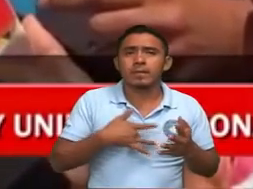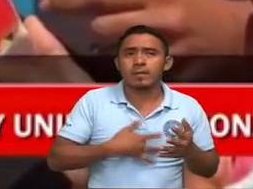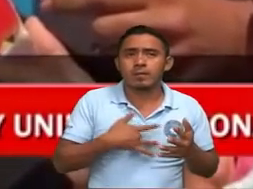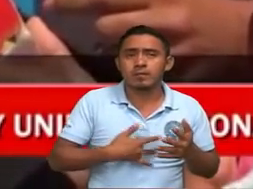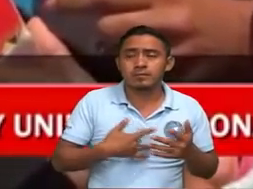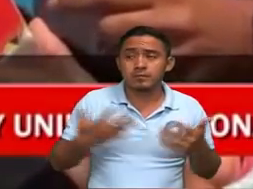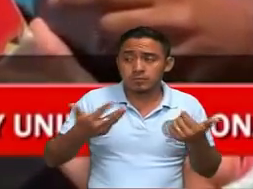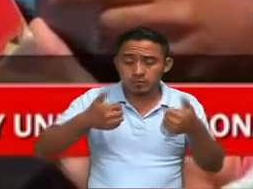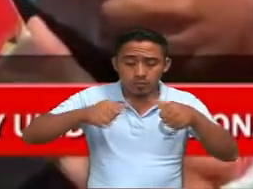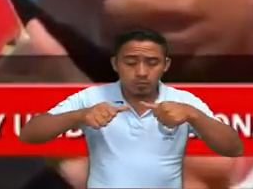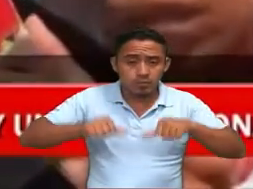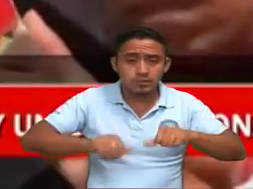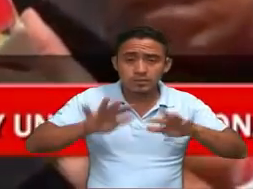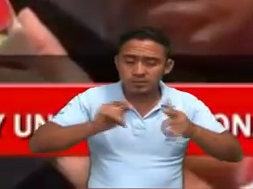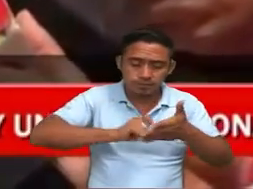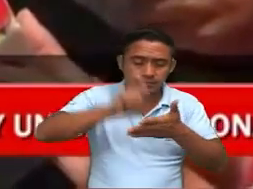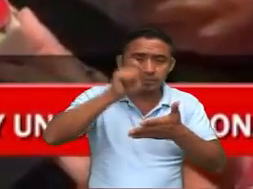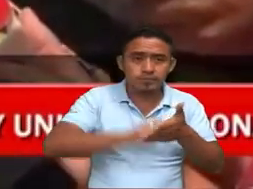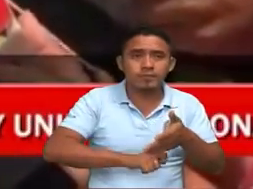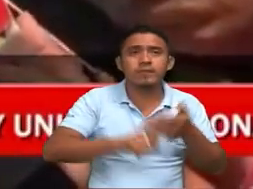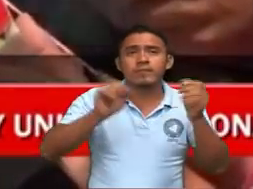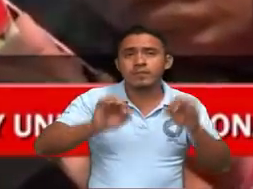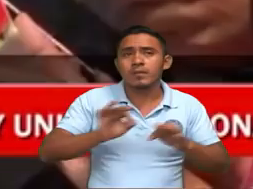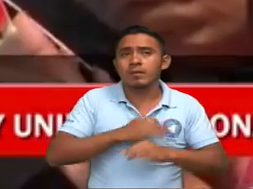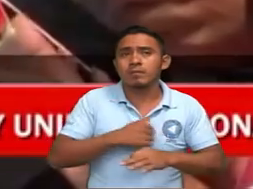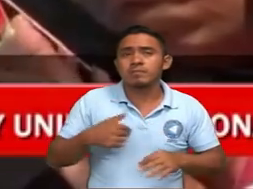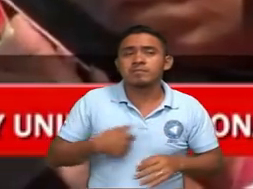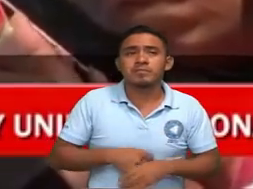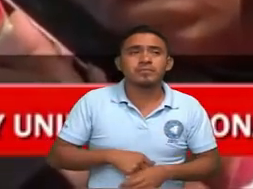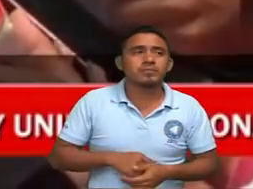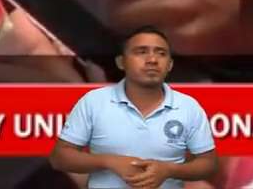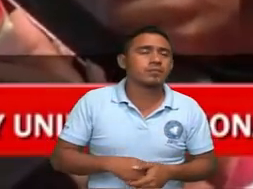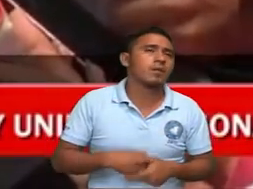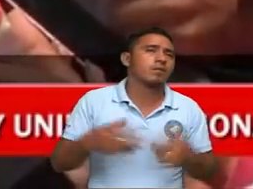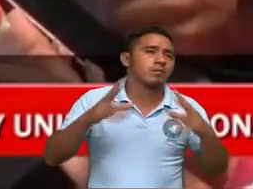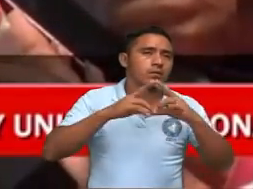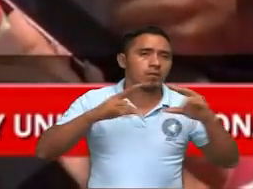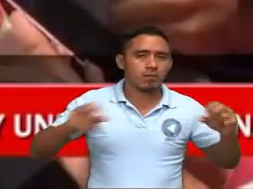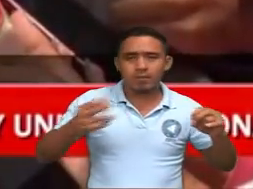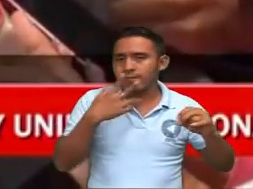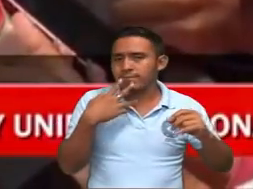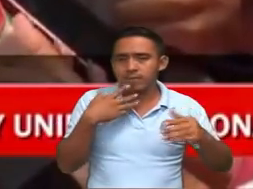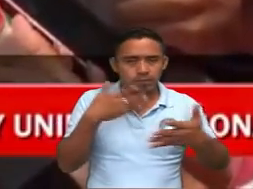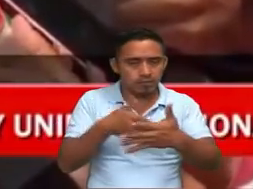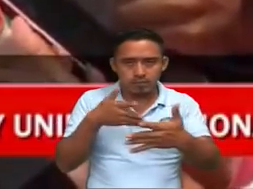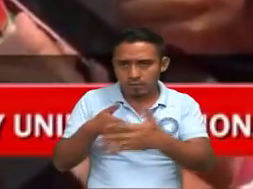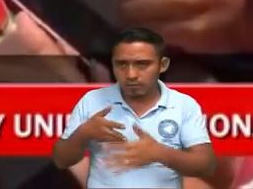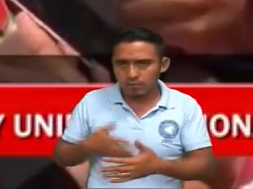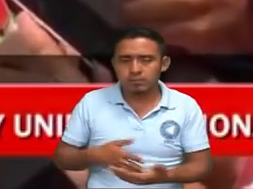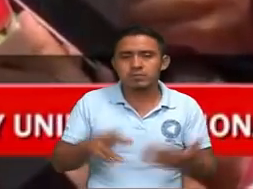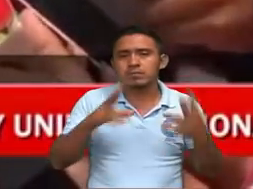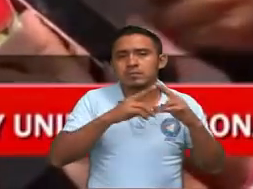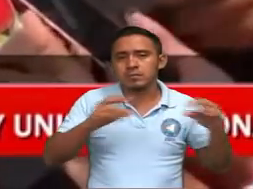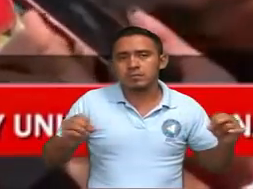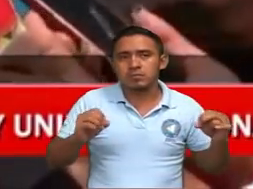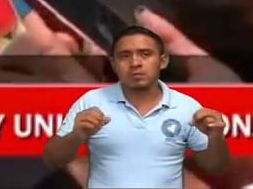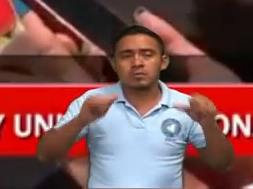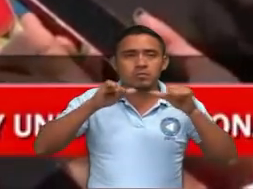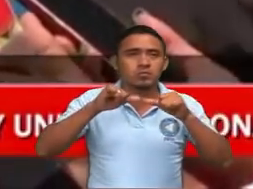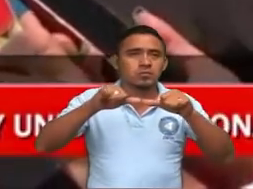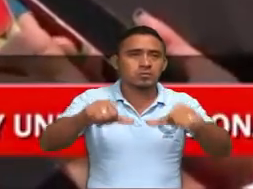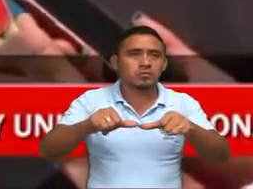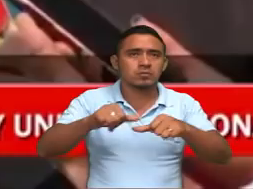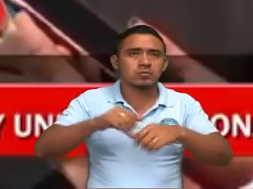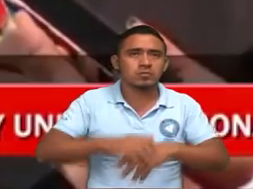los acuerdos que se han firmado se cumplan. Nicaragua no se va a detener. Nicaragua tiene que seguir